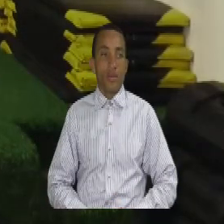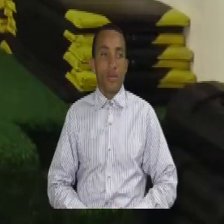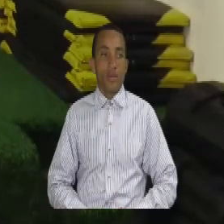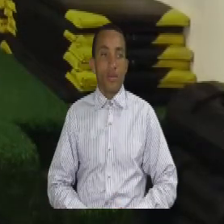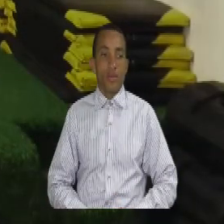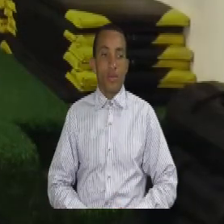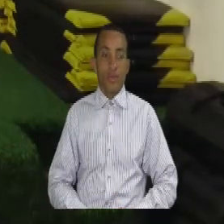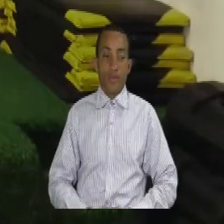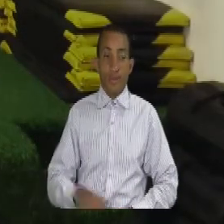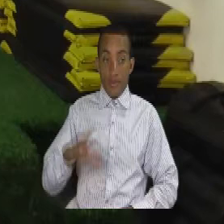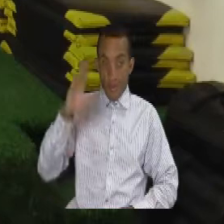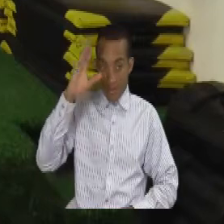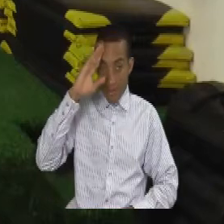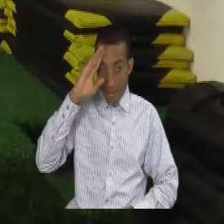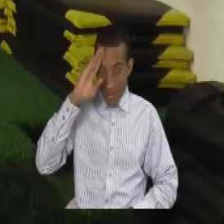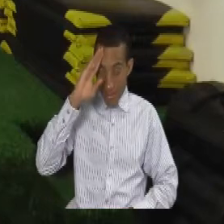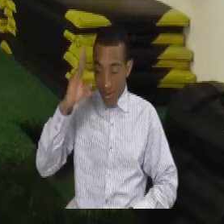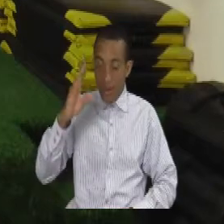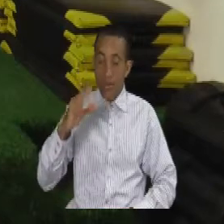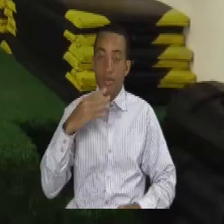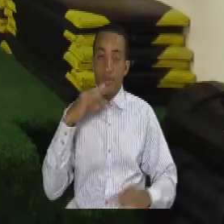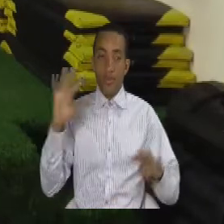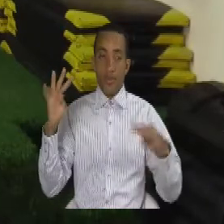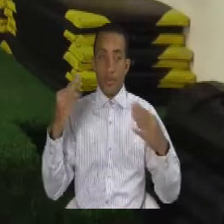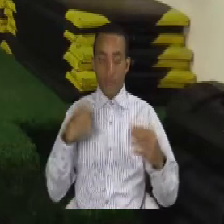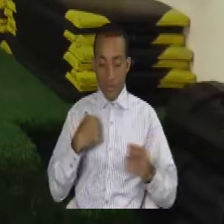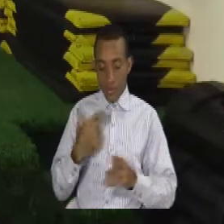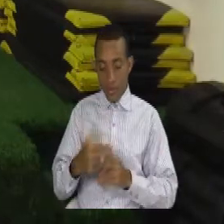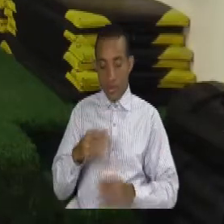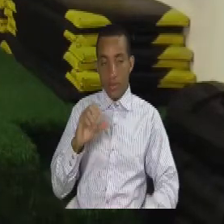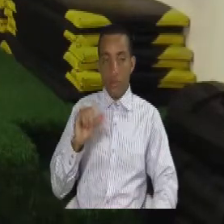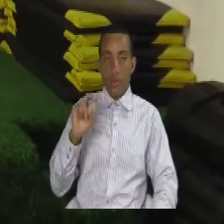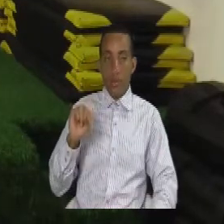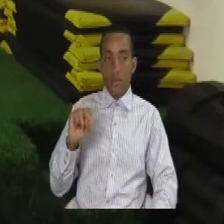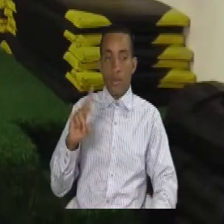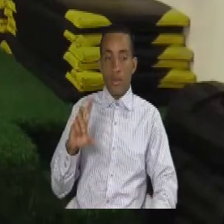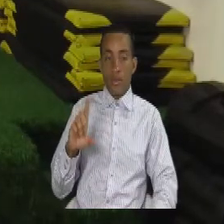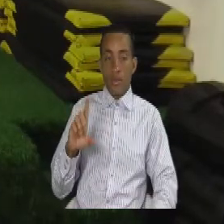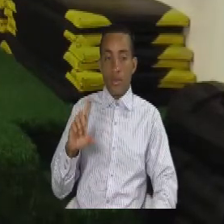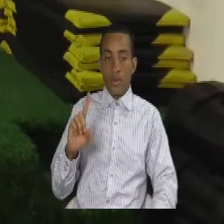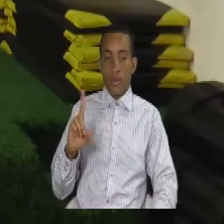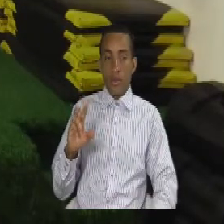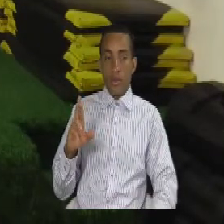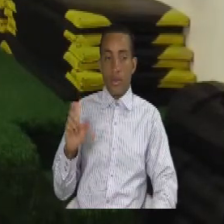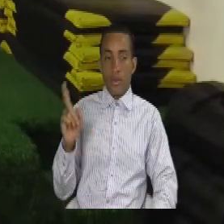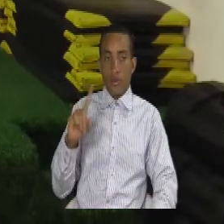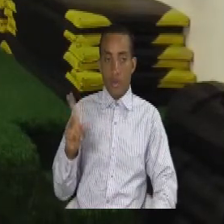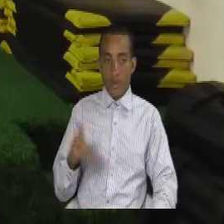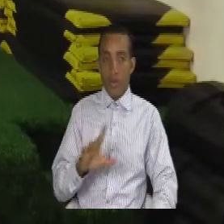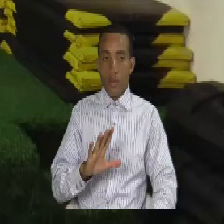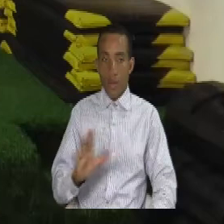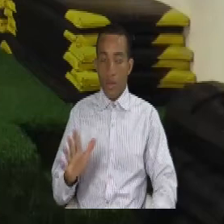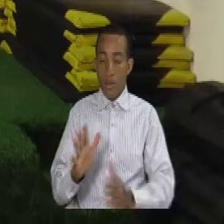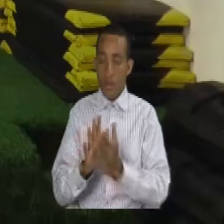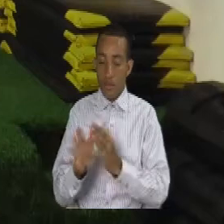mis queridos televidentes. Soy Andrés Urán del Centro Deportivo Zona Training 36, más que un gino, una familia.